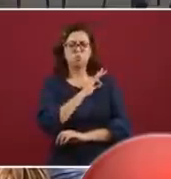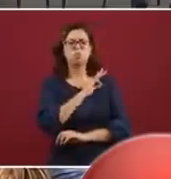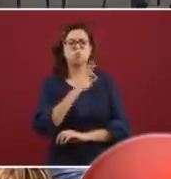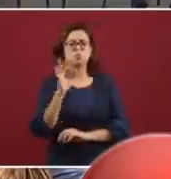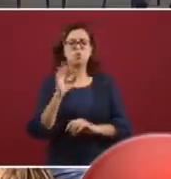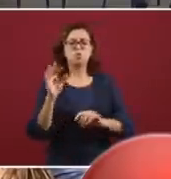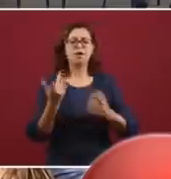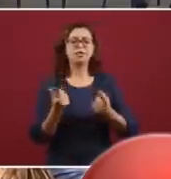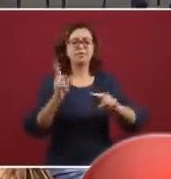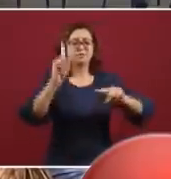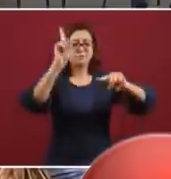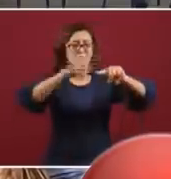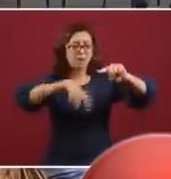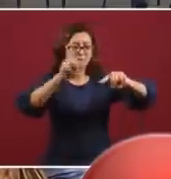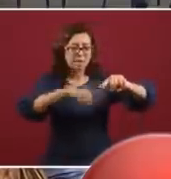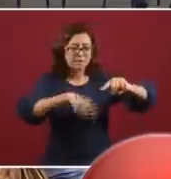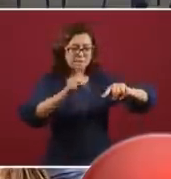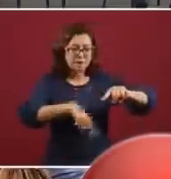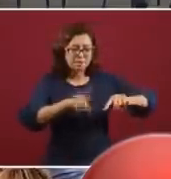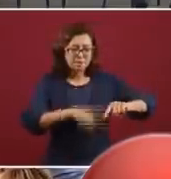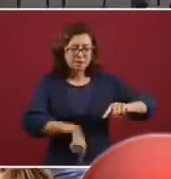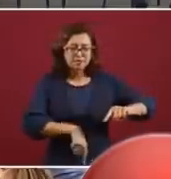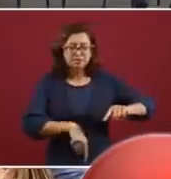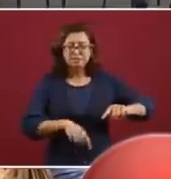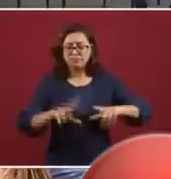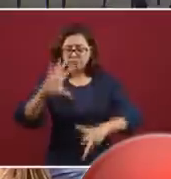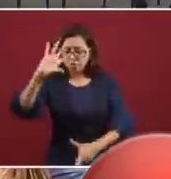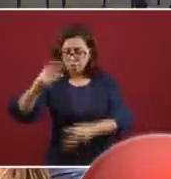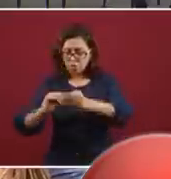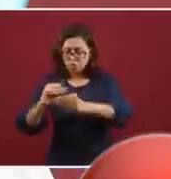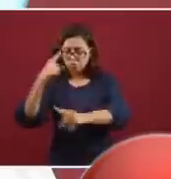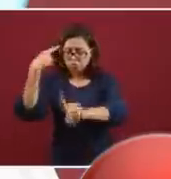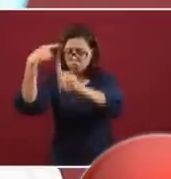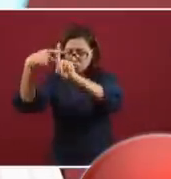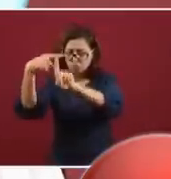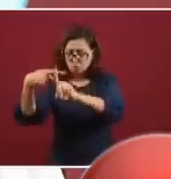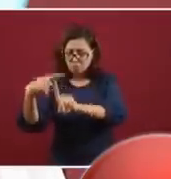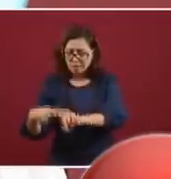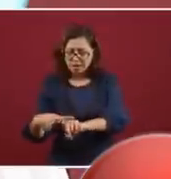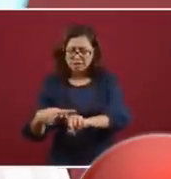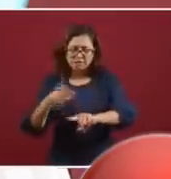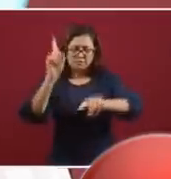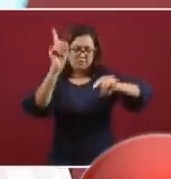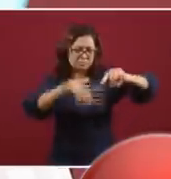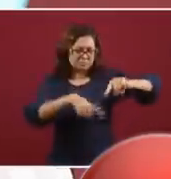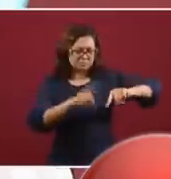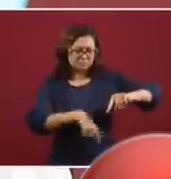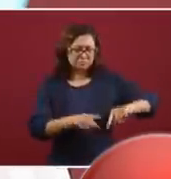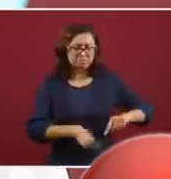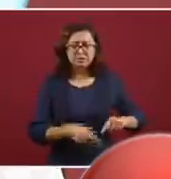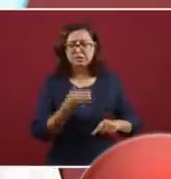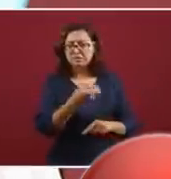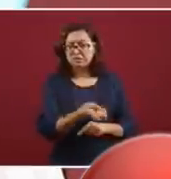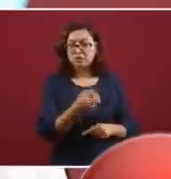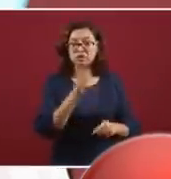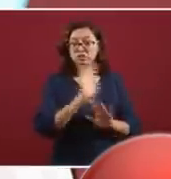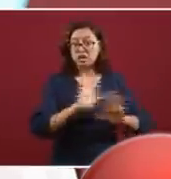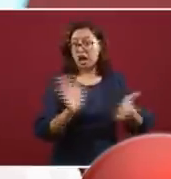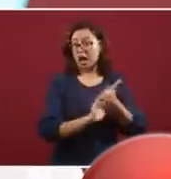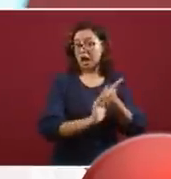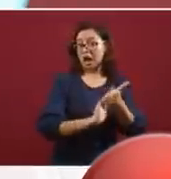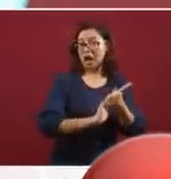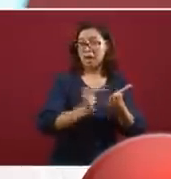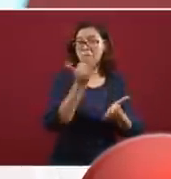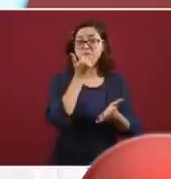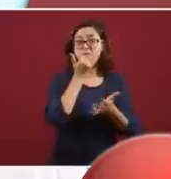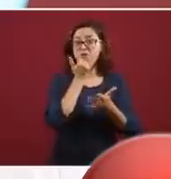una baja contable. Esto no significa, cuando hacemos una baja contable, que el crédito sea perdonado o que